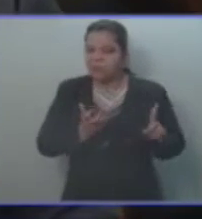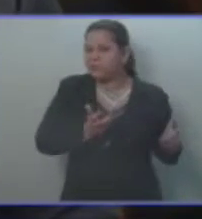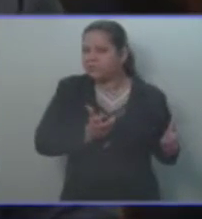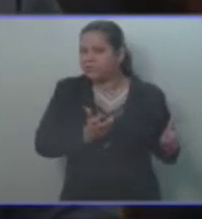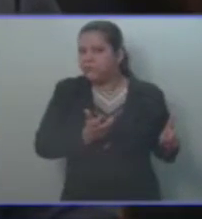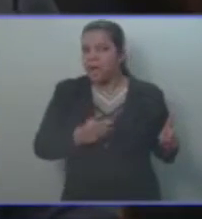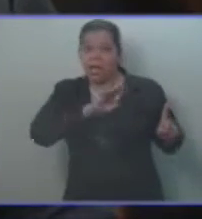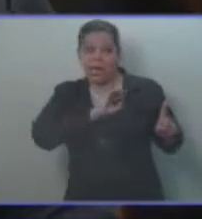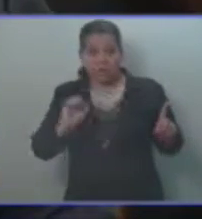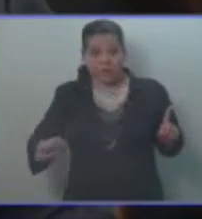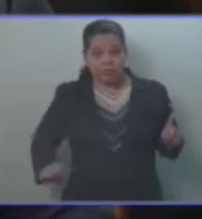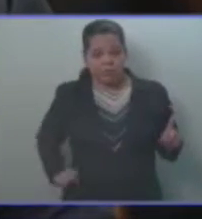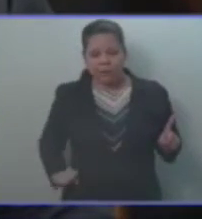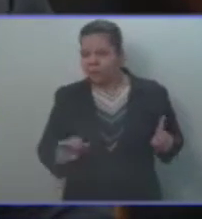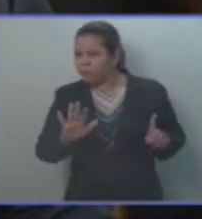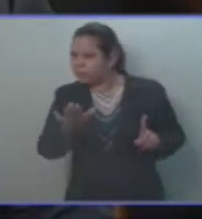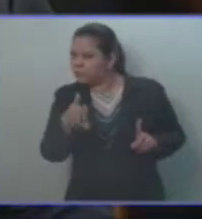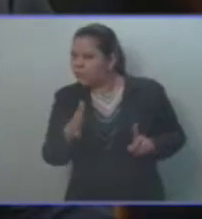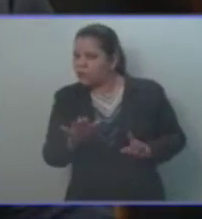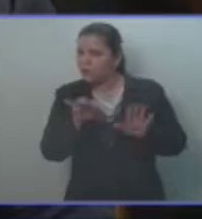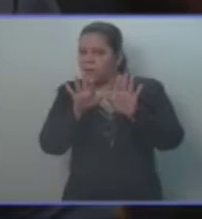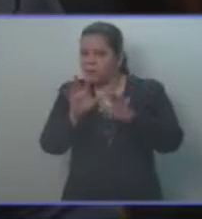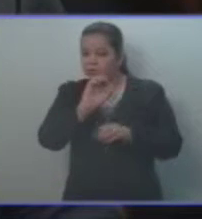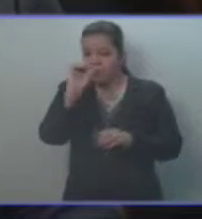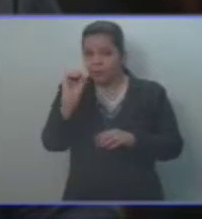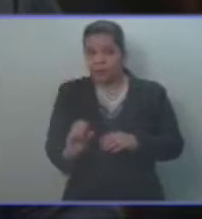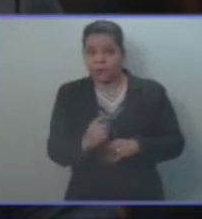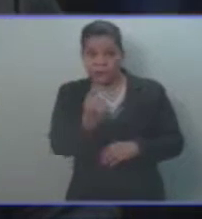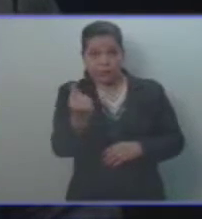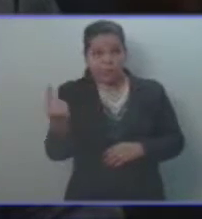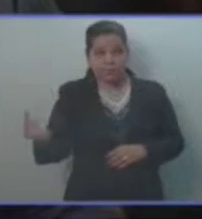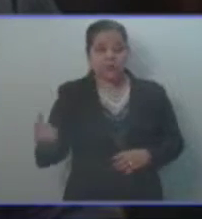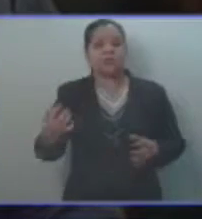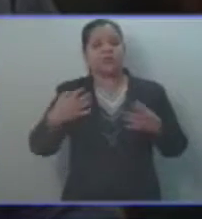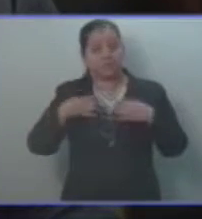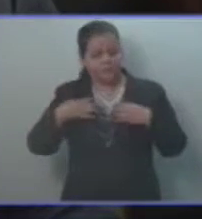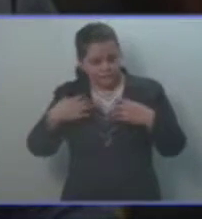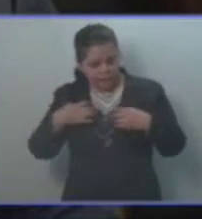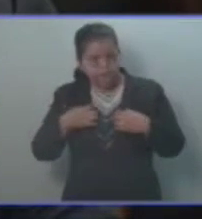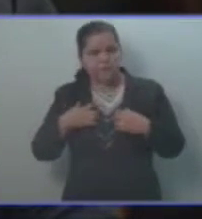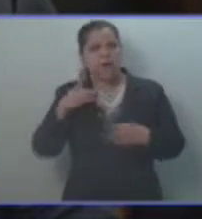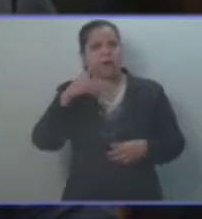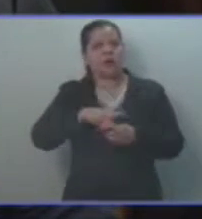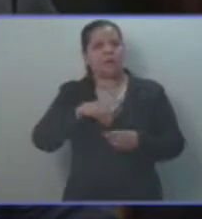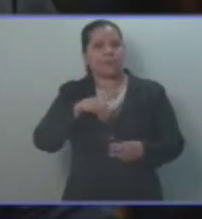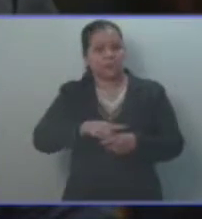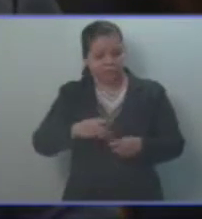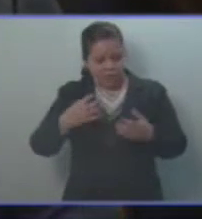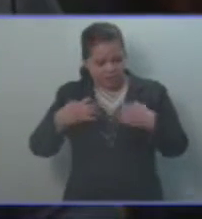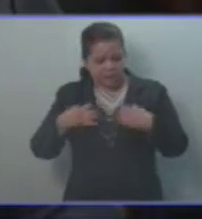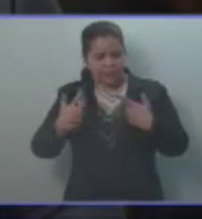se estima que el 10% de nuestra población vive con algún tipo de discapacidad.